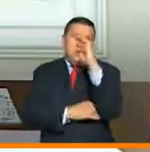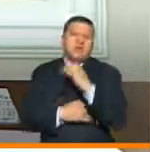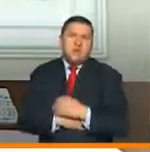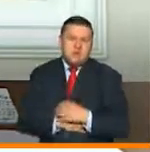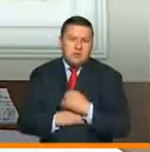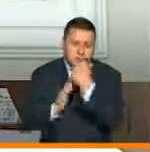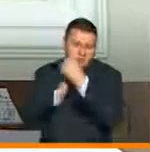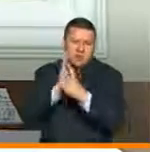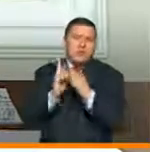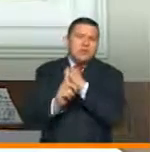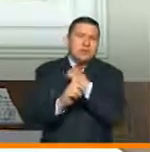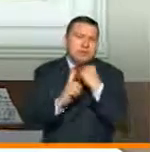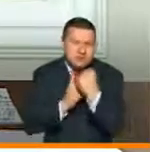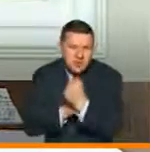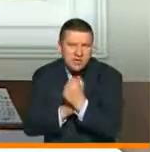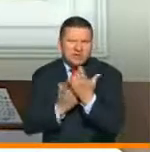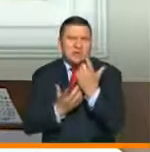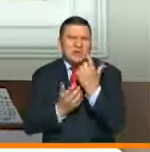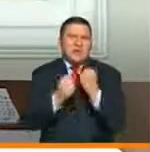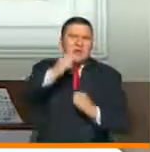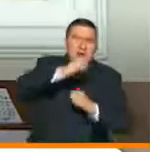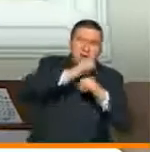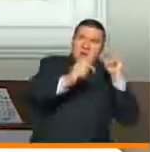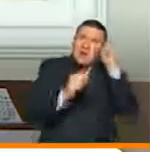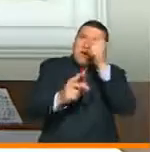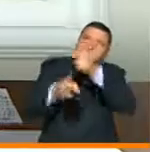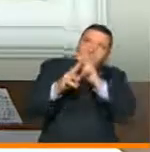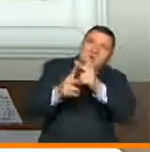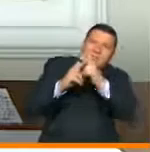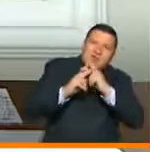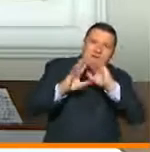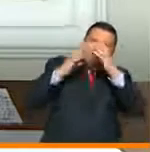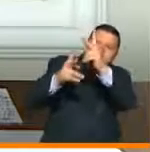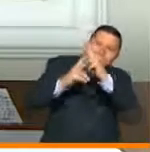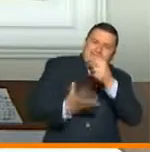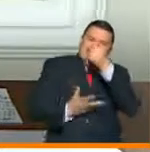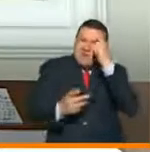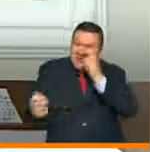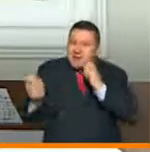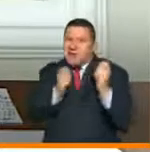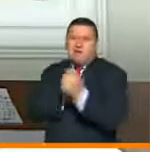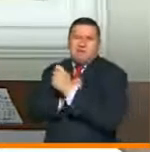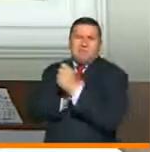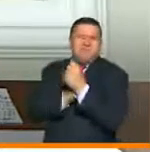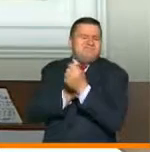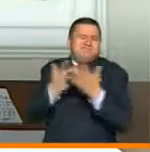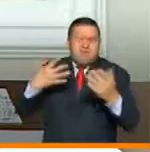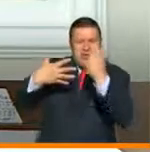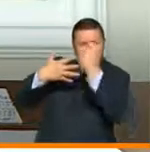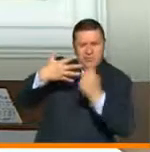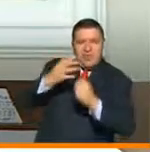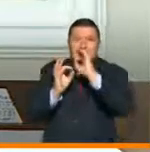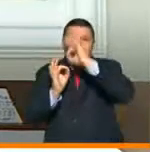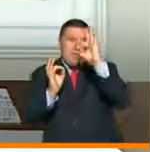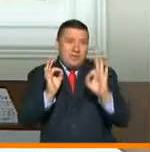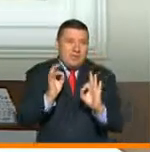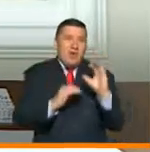programas sociales programas de infraestructura los programas que son transformacional es en muchas regiones de nuestro